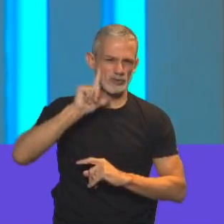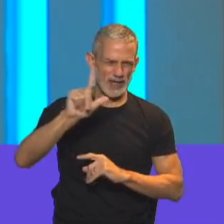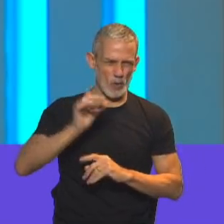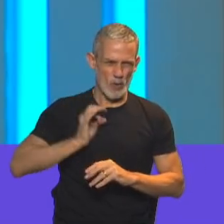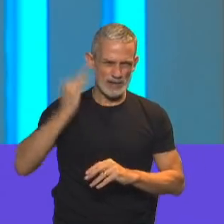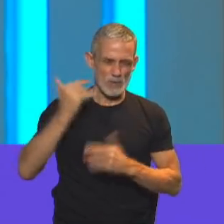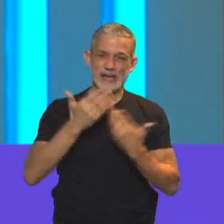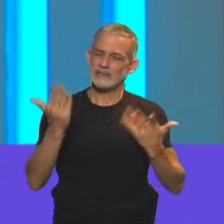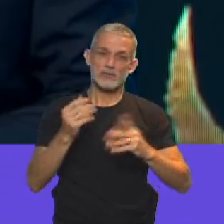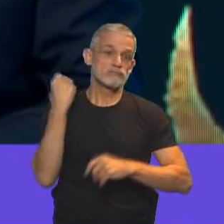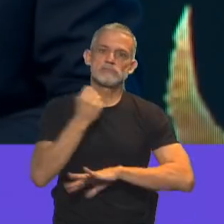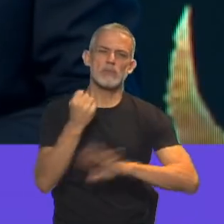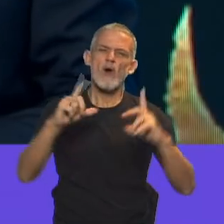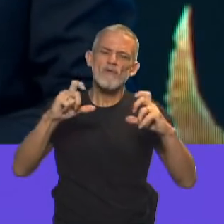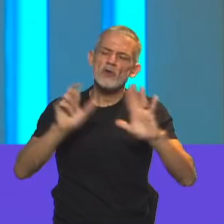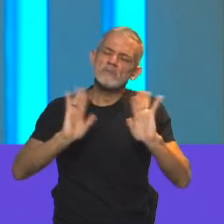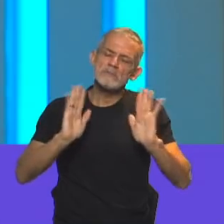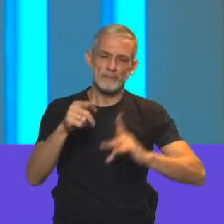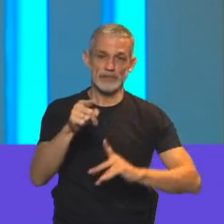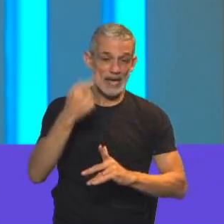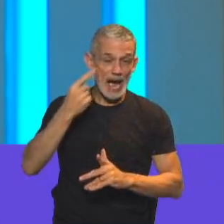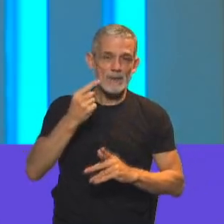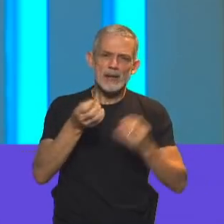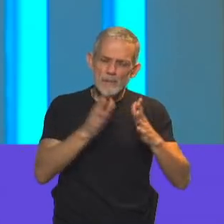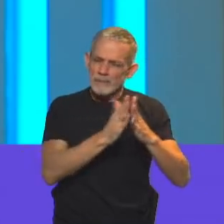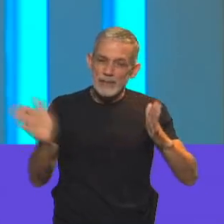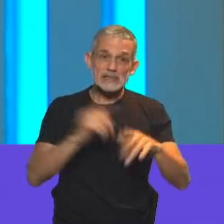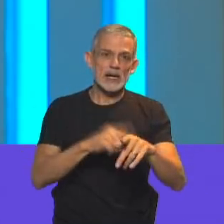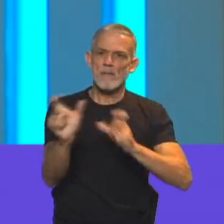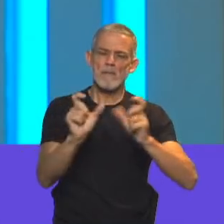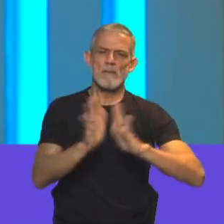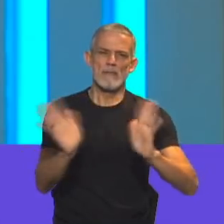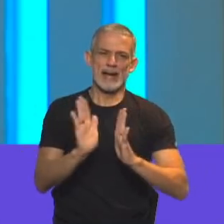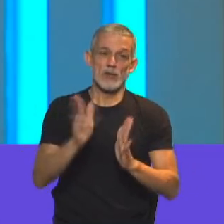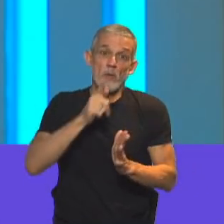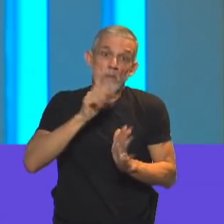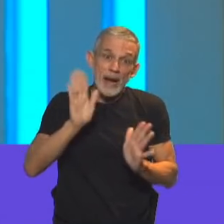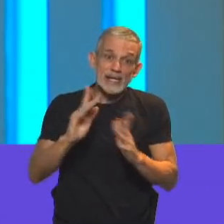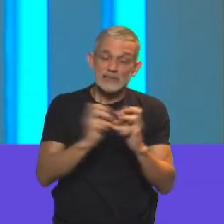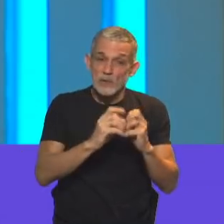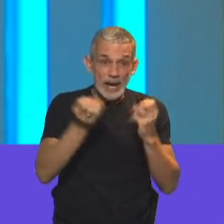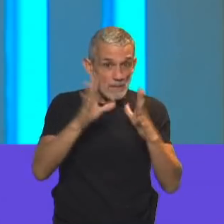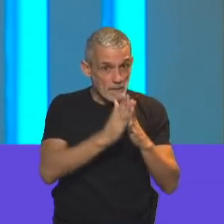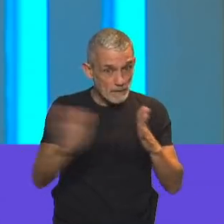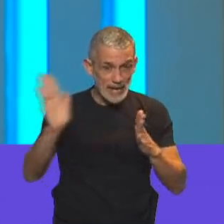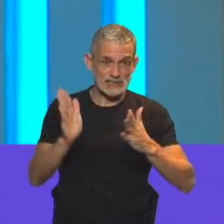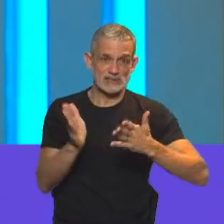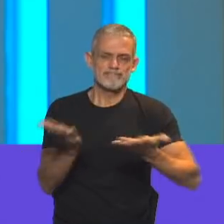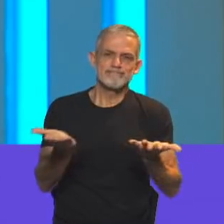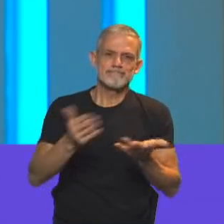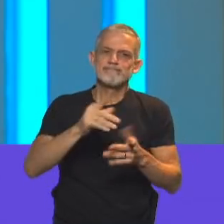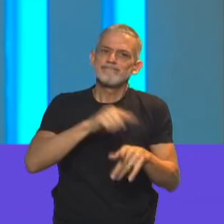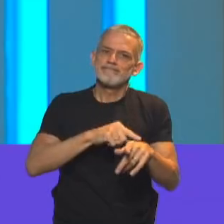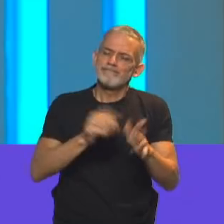julio del año pasado no no lo he a partir de ahí empezar otra etapa quiero decir pareciera que este debate recién empieza habrá otra